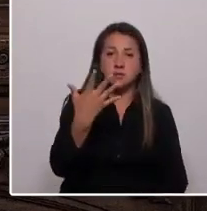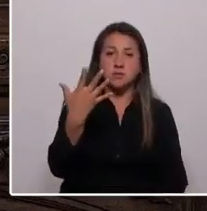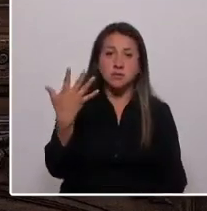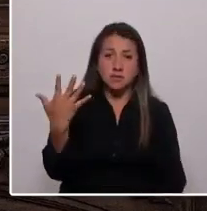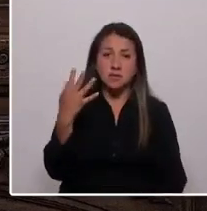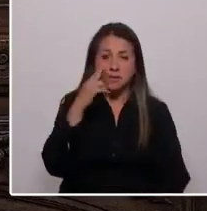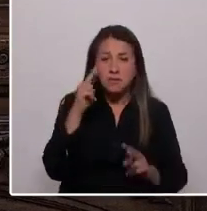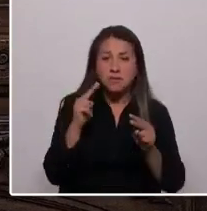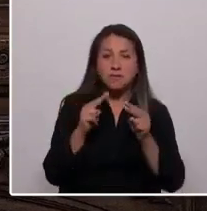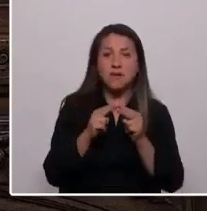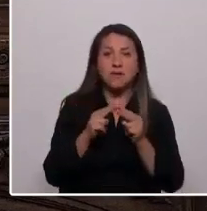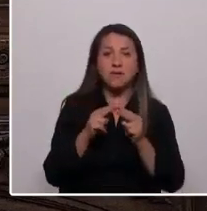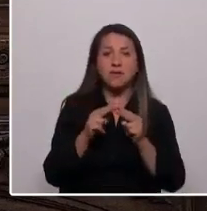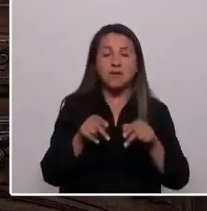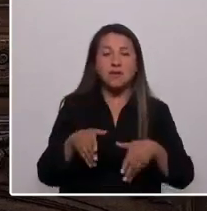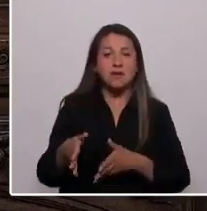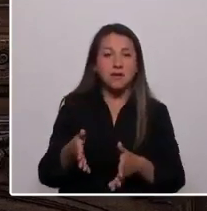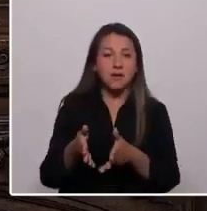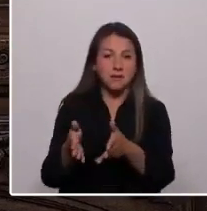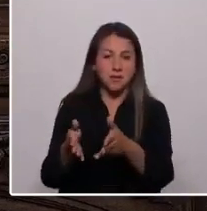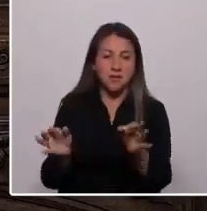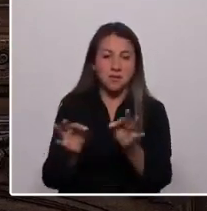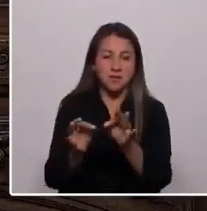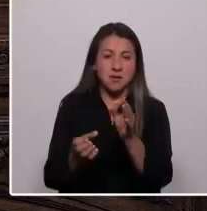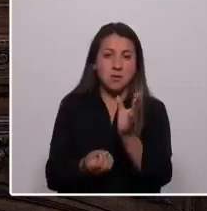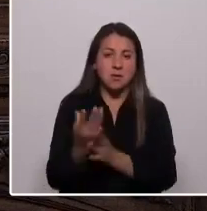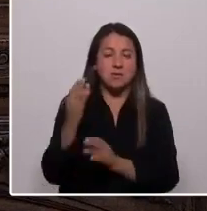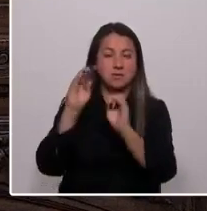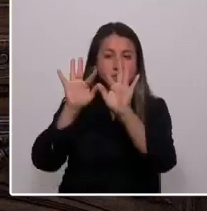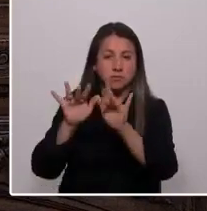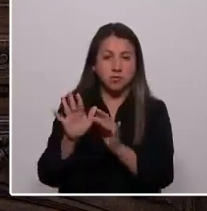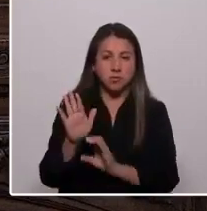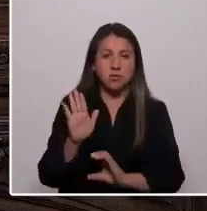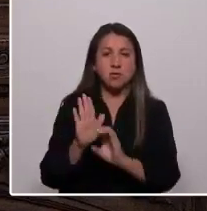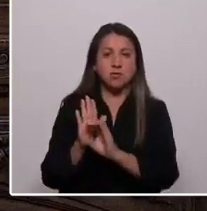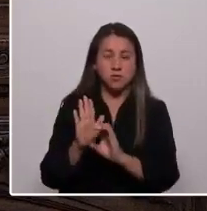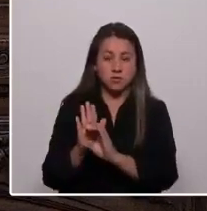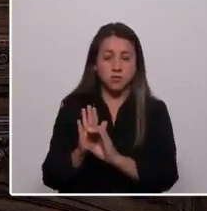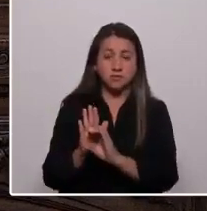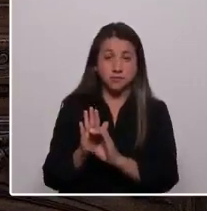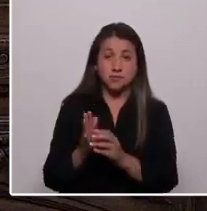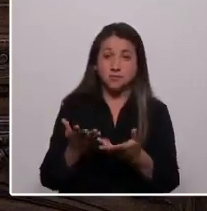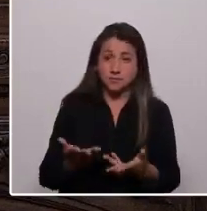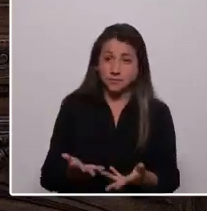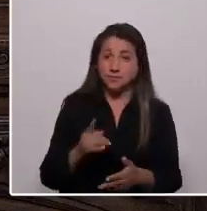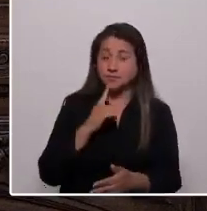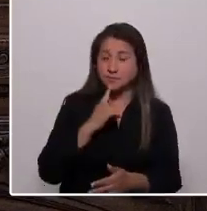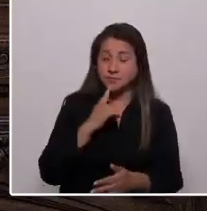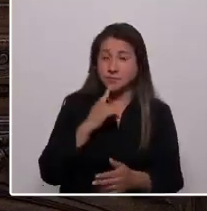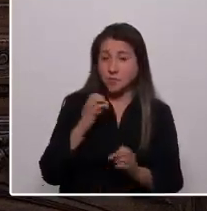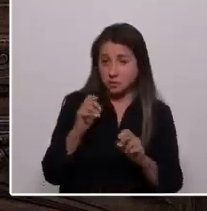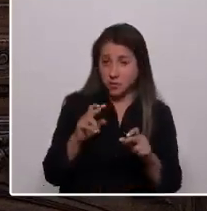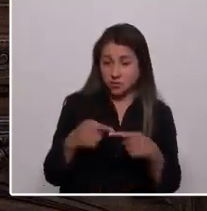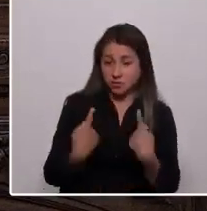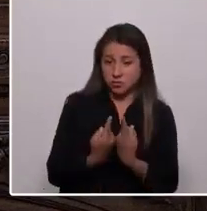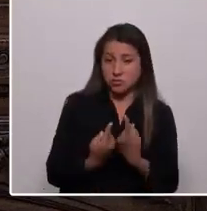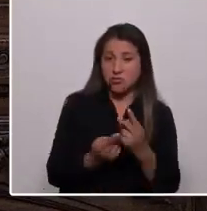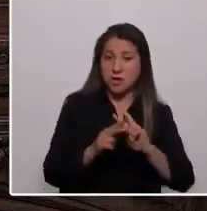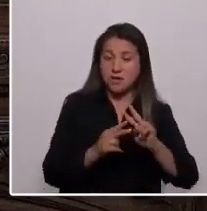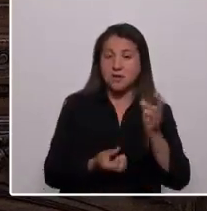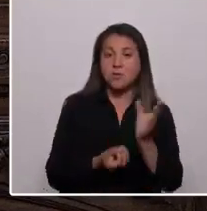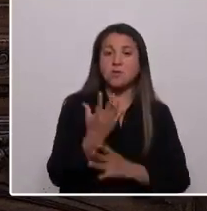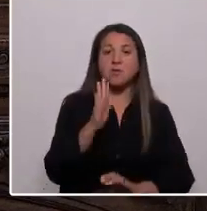comenzando este camino de escribir una nueva constitución la oportunidad que tenemos los pueblos de chile de escribir una nueva constitución es